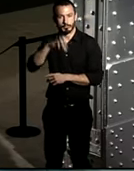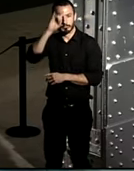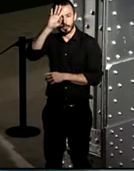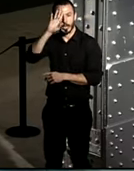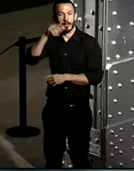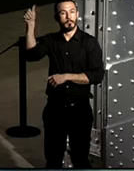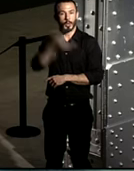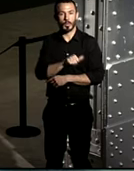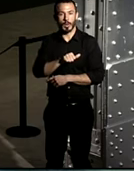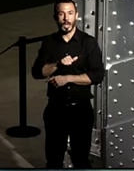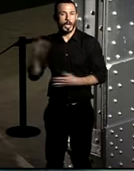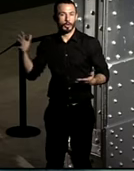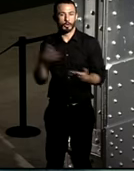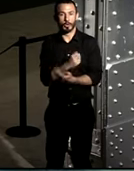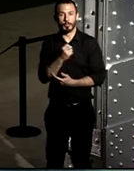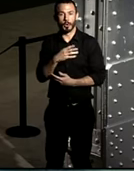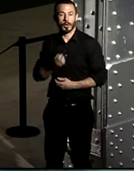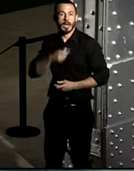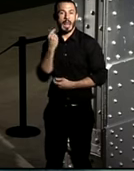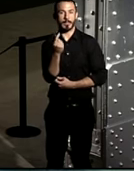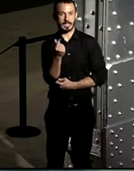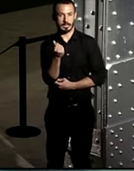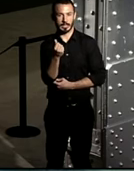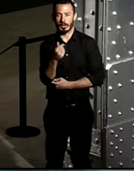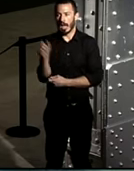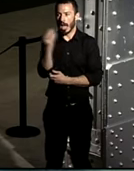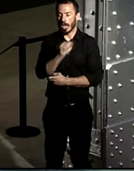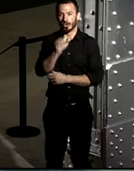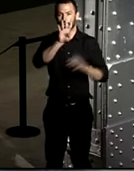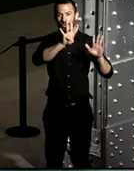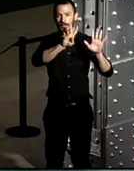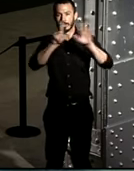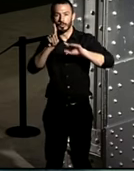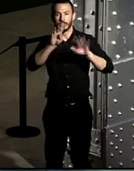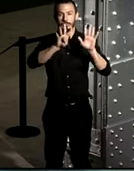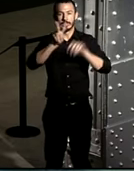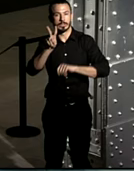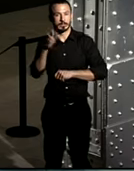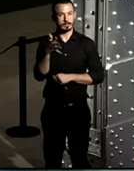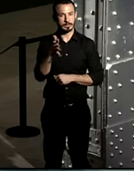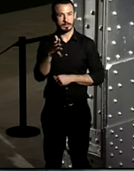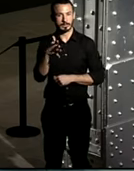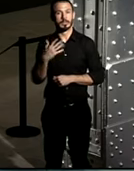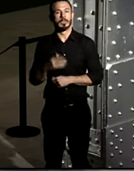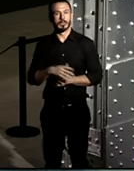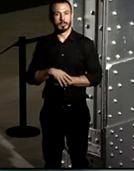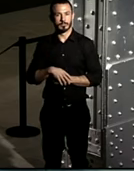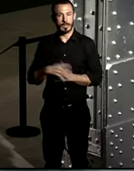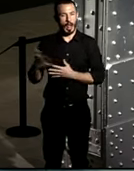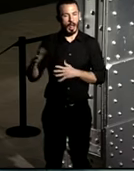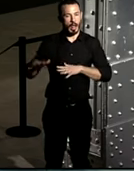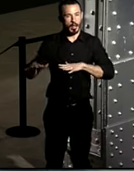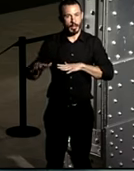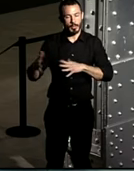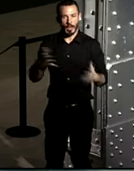por la pasta en el año 91, muy reciente. 91-92, un thriller de estos que dices, no parece